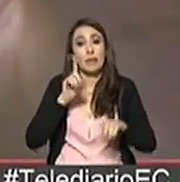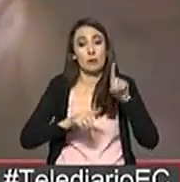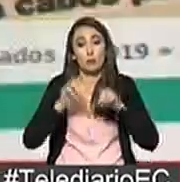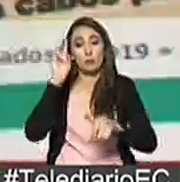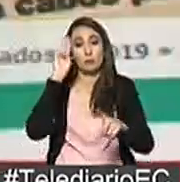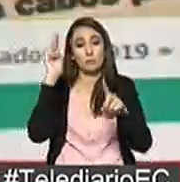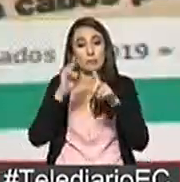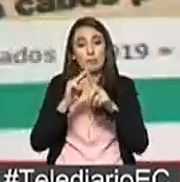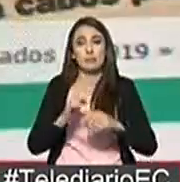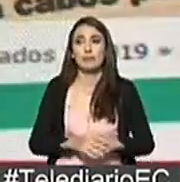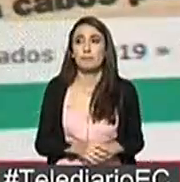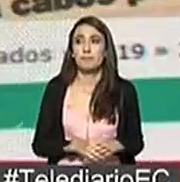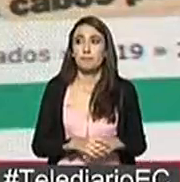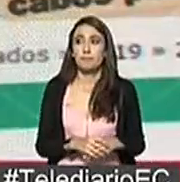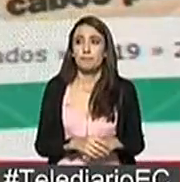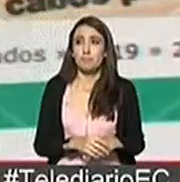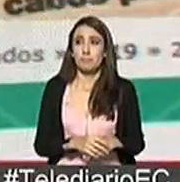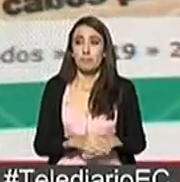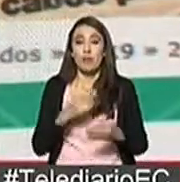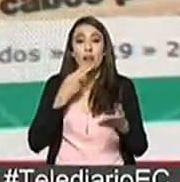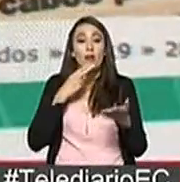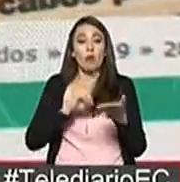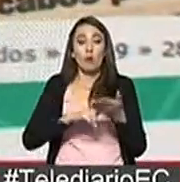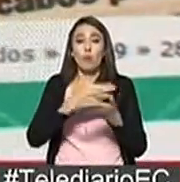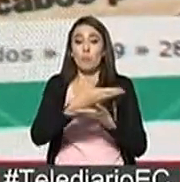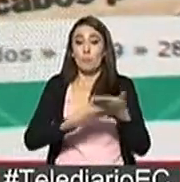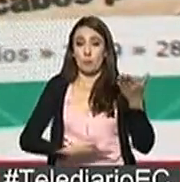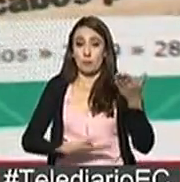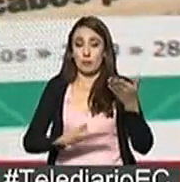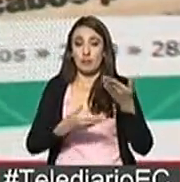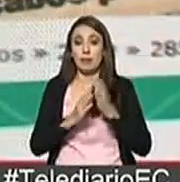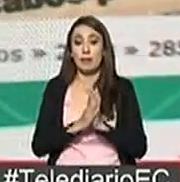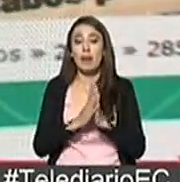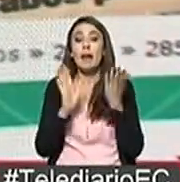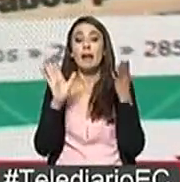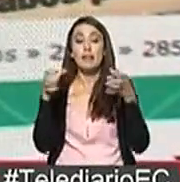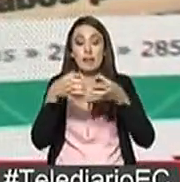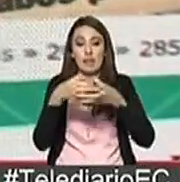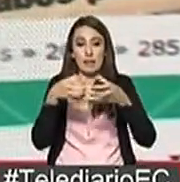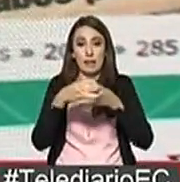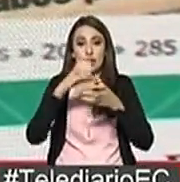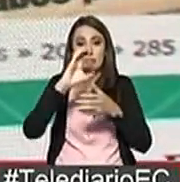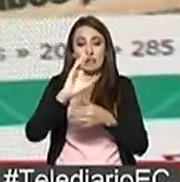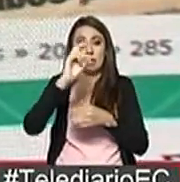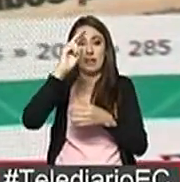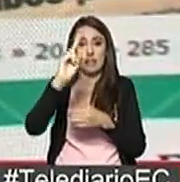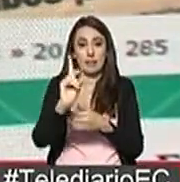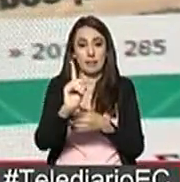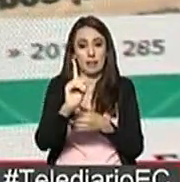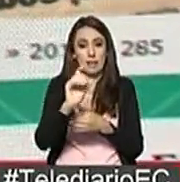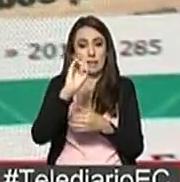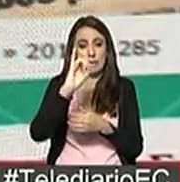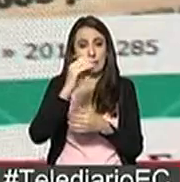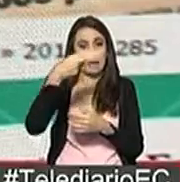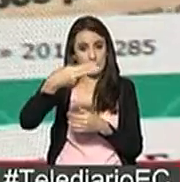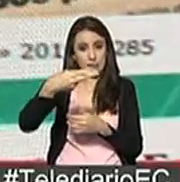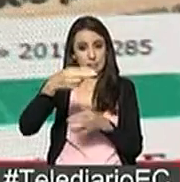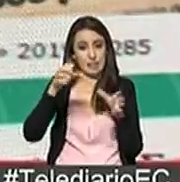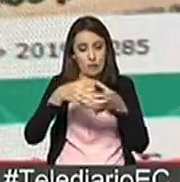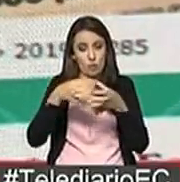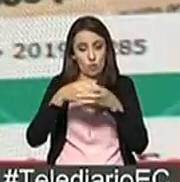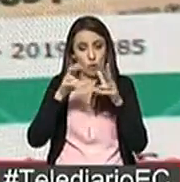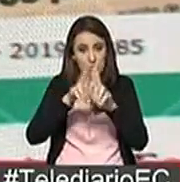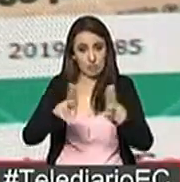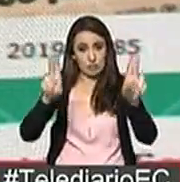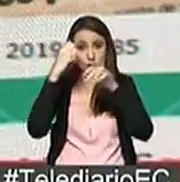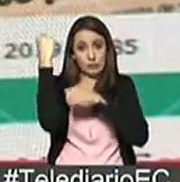Públicos. Mediante un comunicado de prensa, la Comisión Interamericana de Derechos Humanos informó sobre el trabajo que cumplió en nuestro